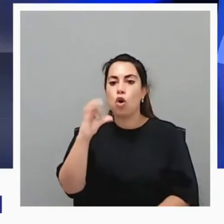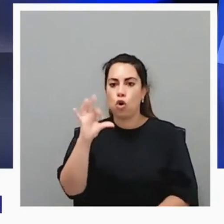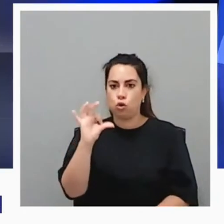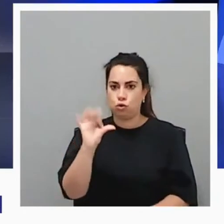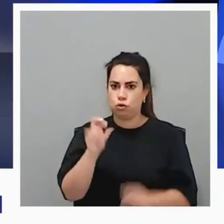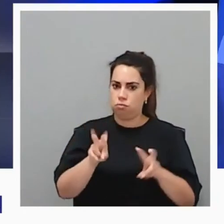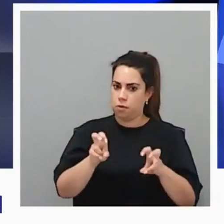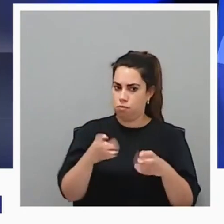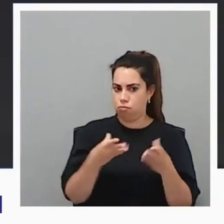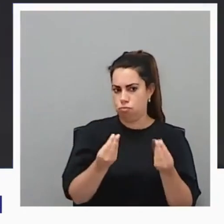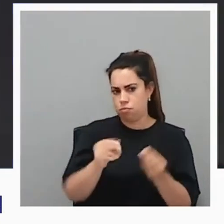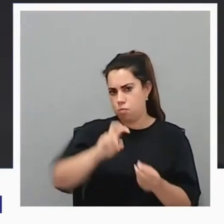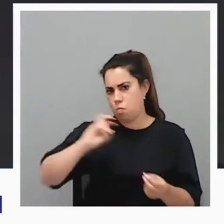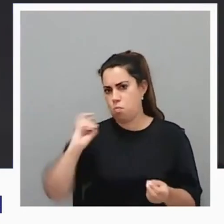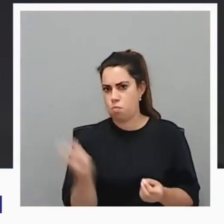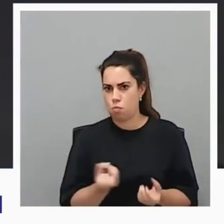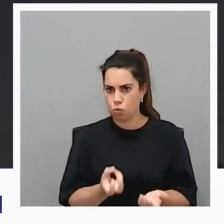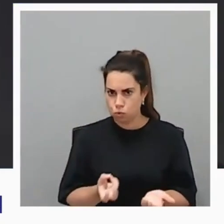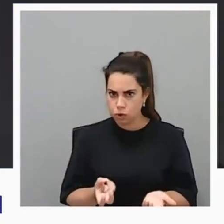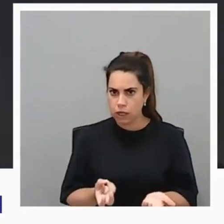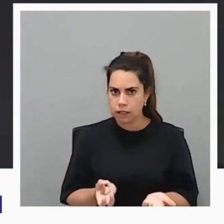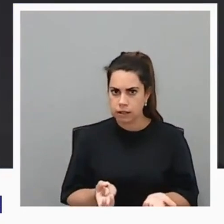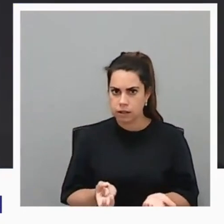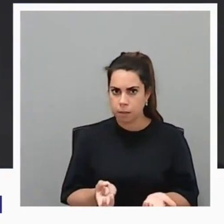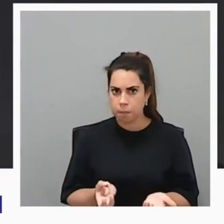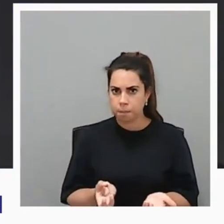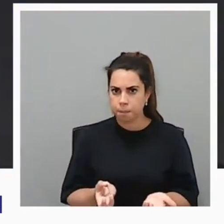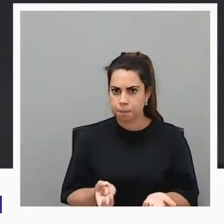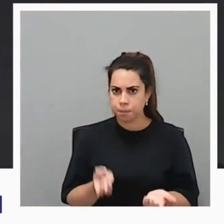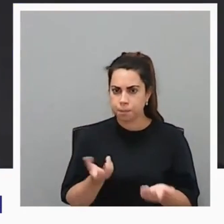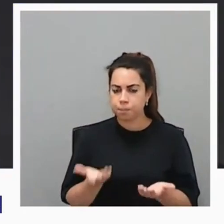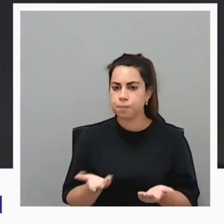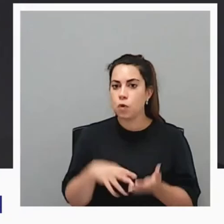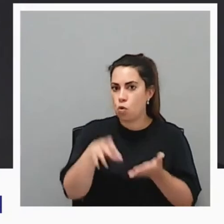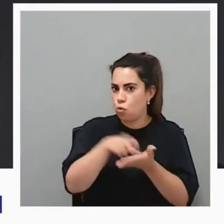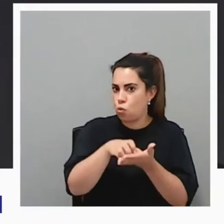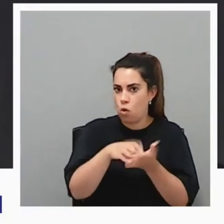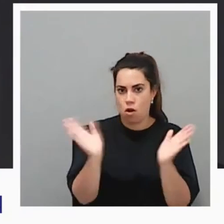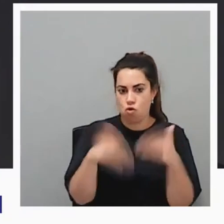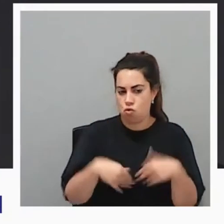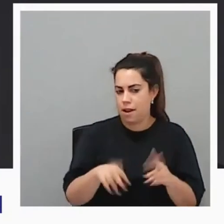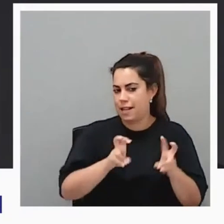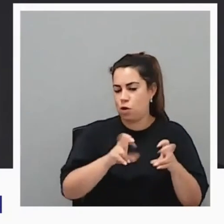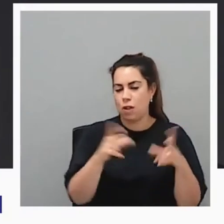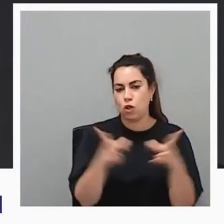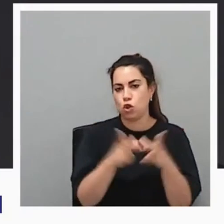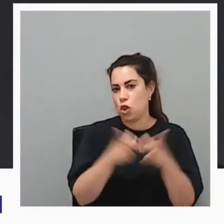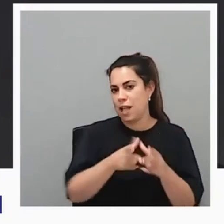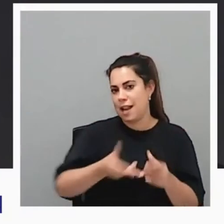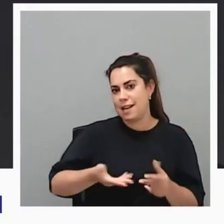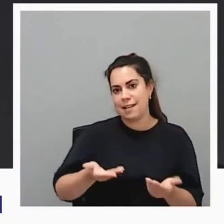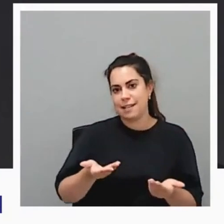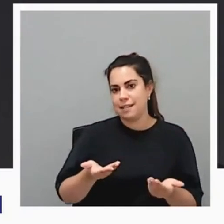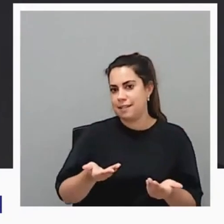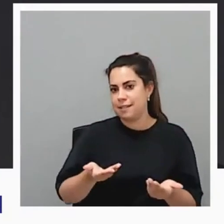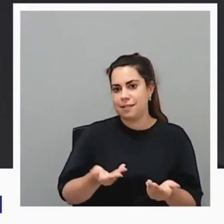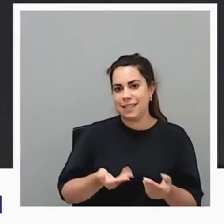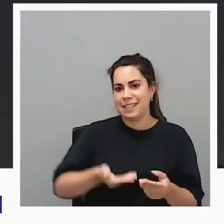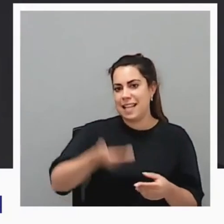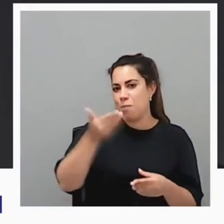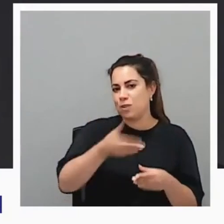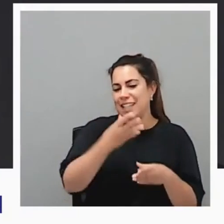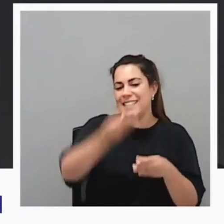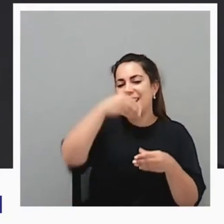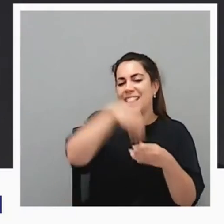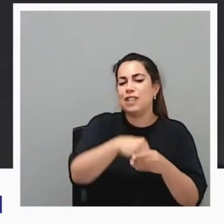tener corazón. De lo que no cabe duda es que la innovación social es imprescindible que contenga ese corazón, ese